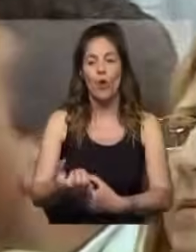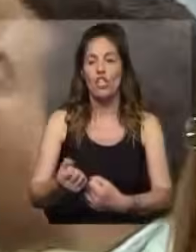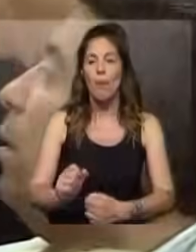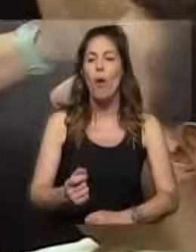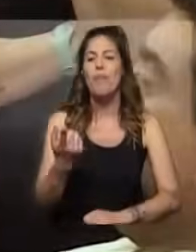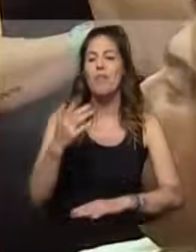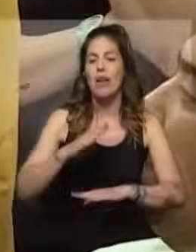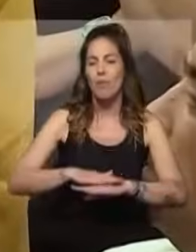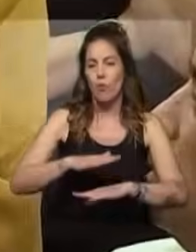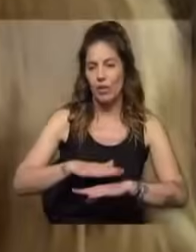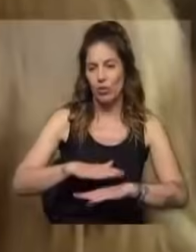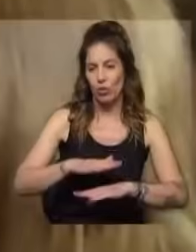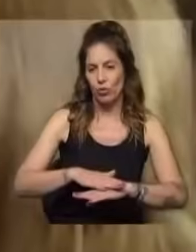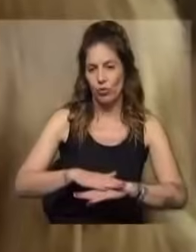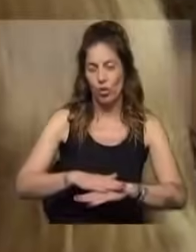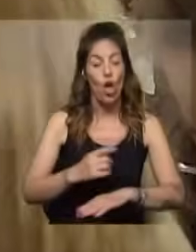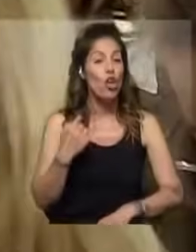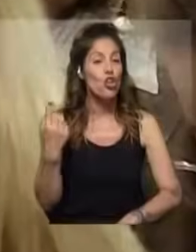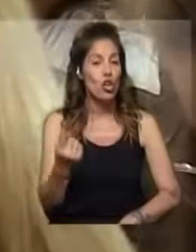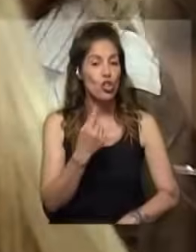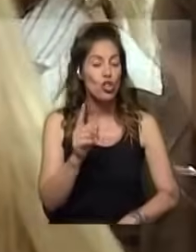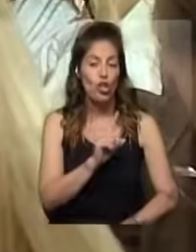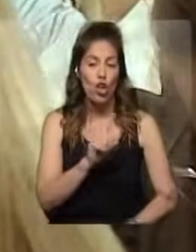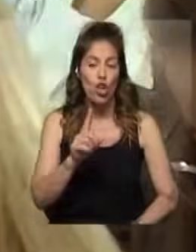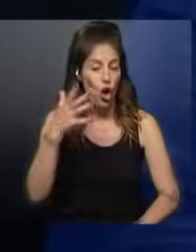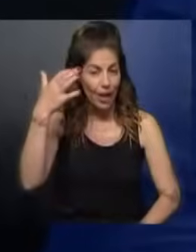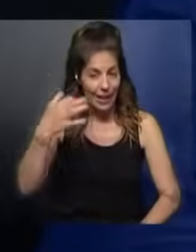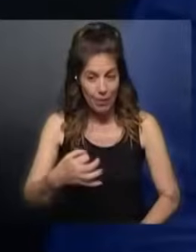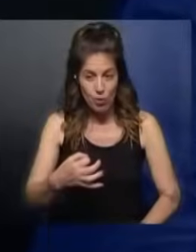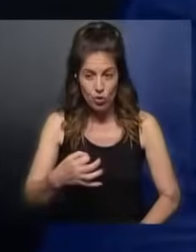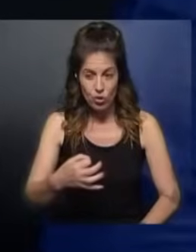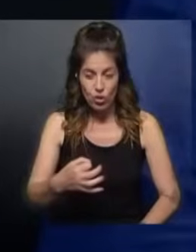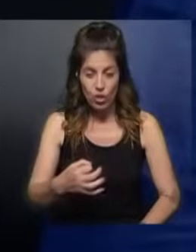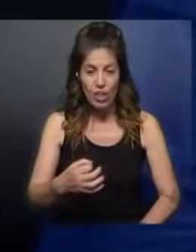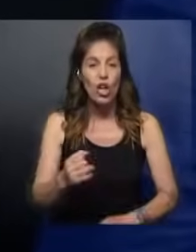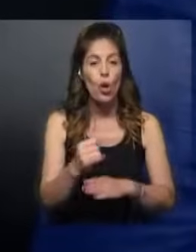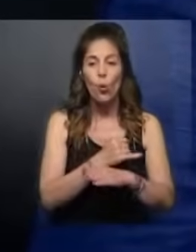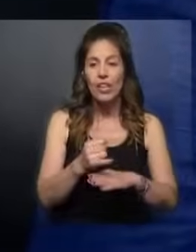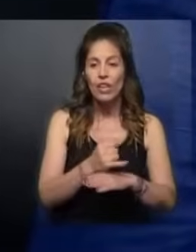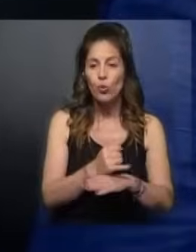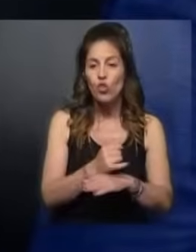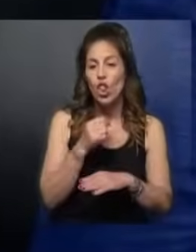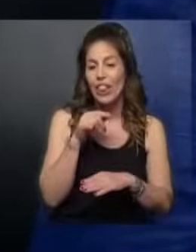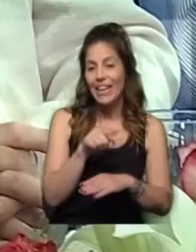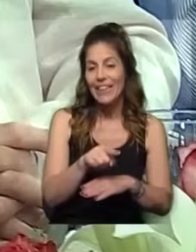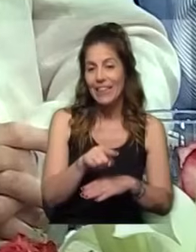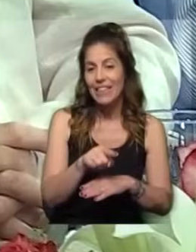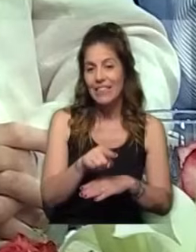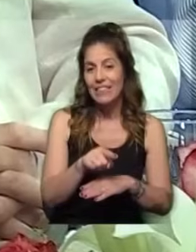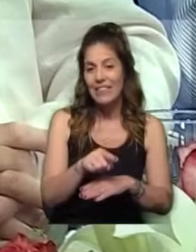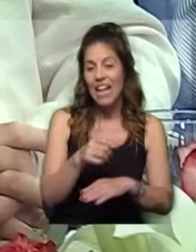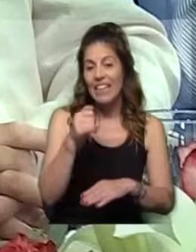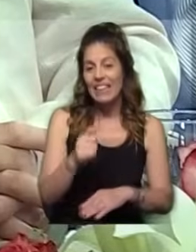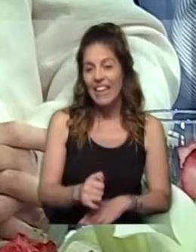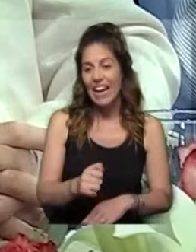el primer momento nosotros no creemos que un organismo de estas características tenga